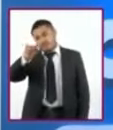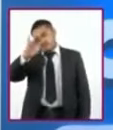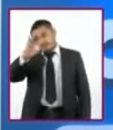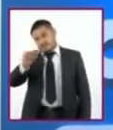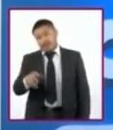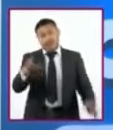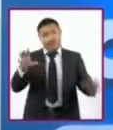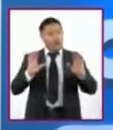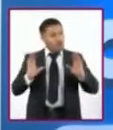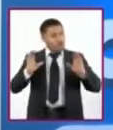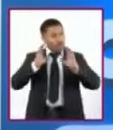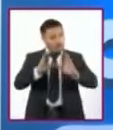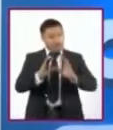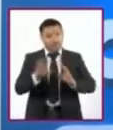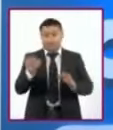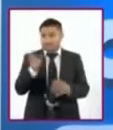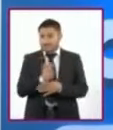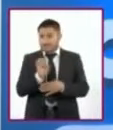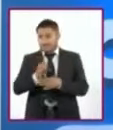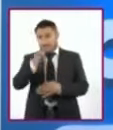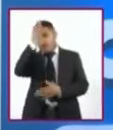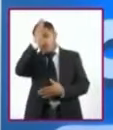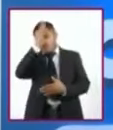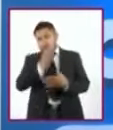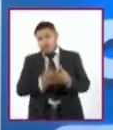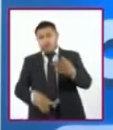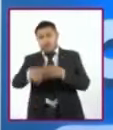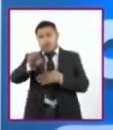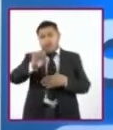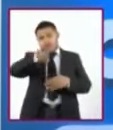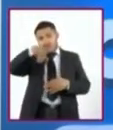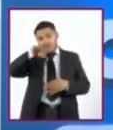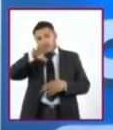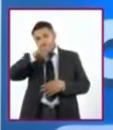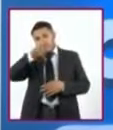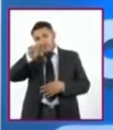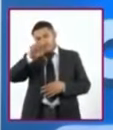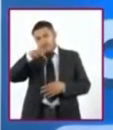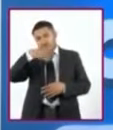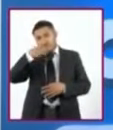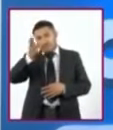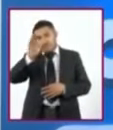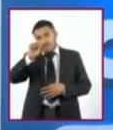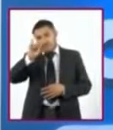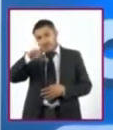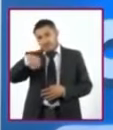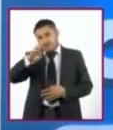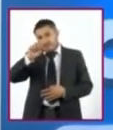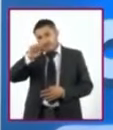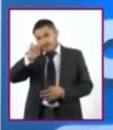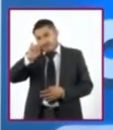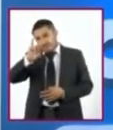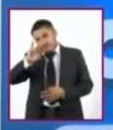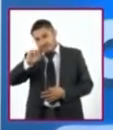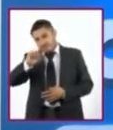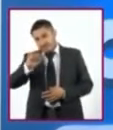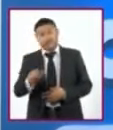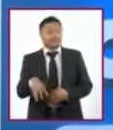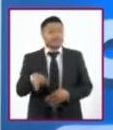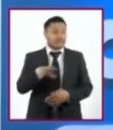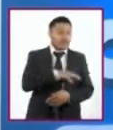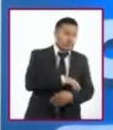corte que se realizó en el círculo es el eje de simetría. Todos sus puntos del círculo se encuentran a la